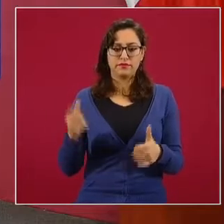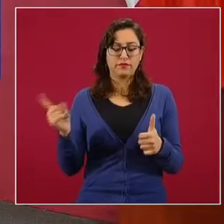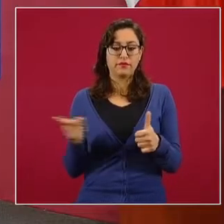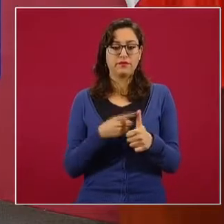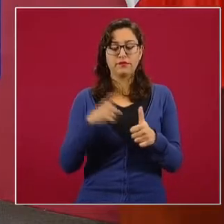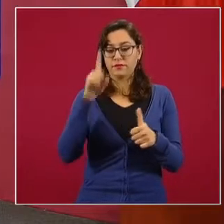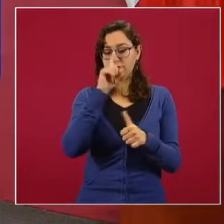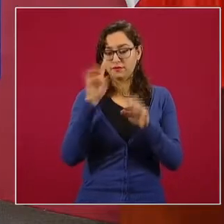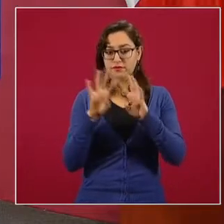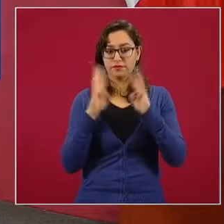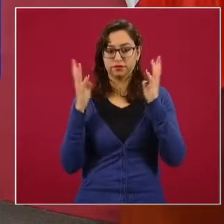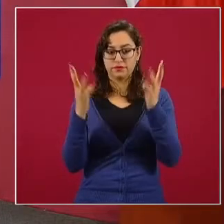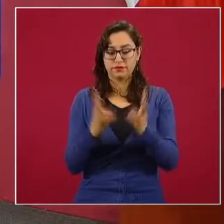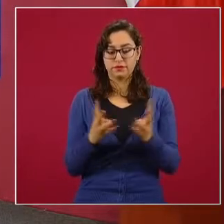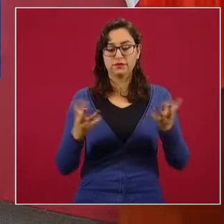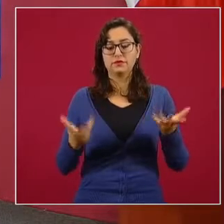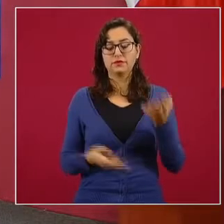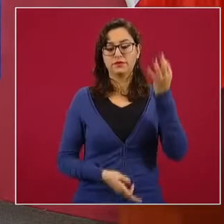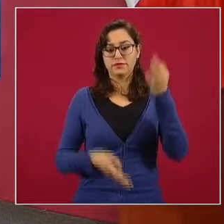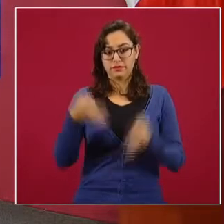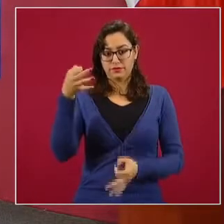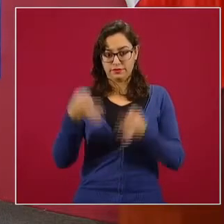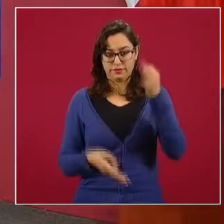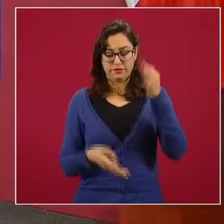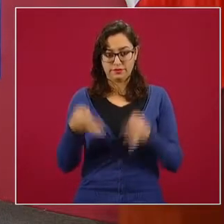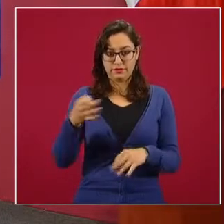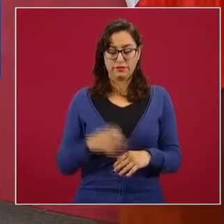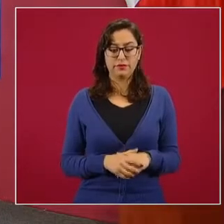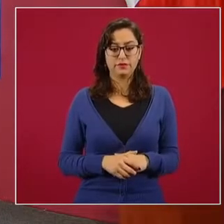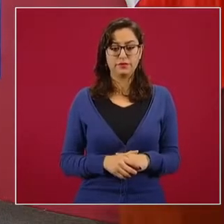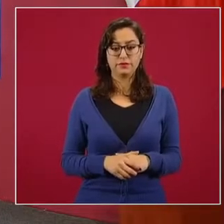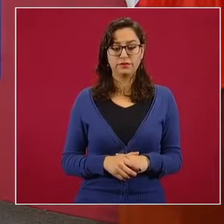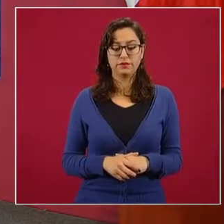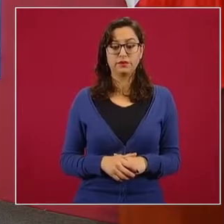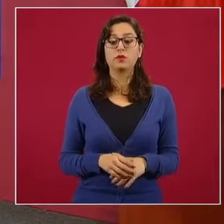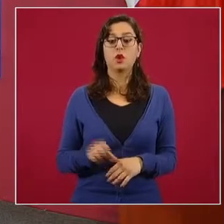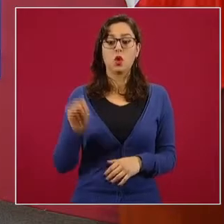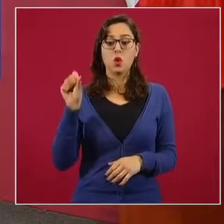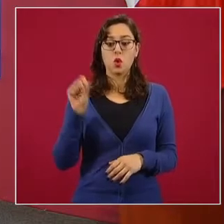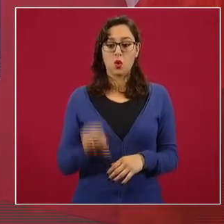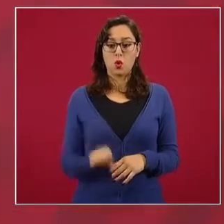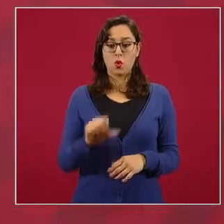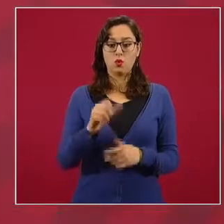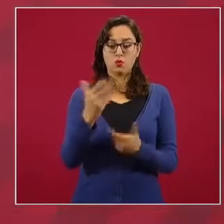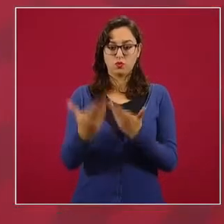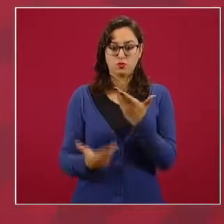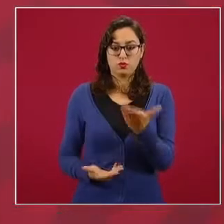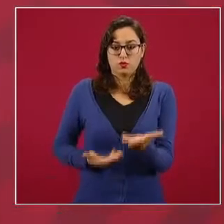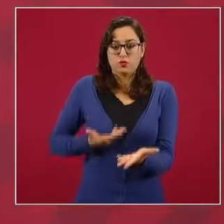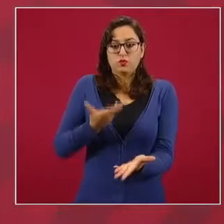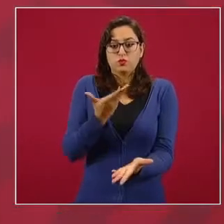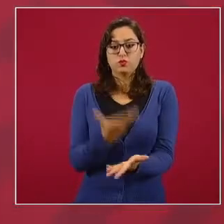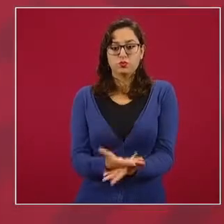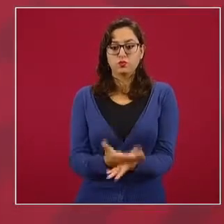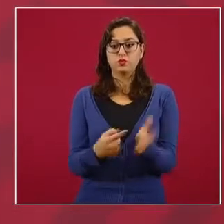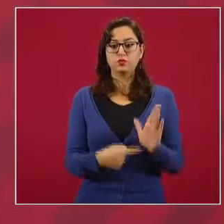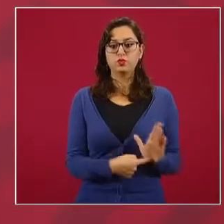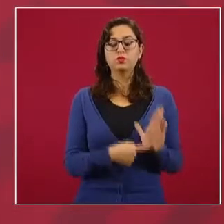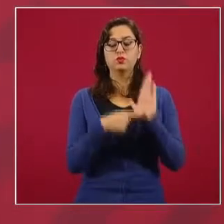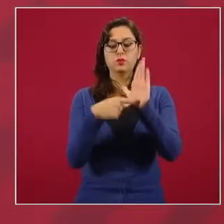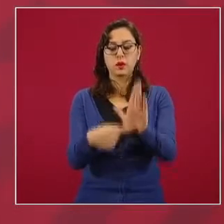y de la Consejería Jurídica. Hoy, presidente, presentamos una propuesta que